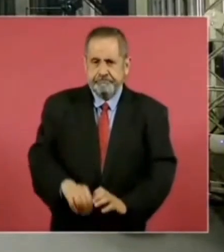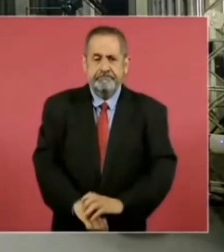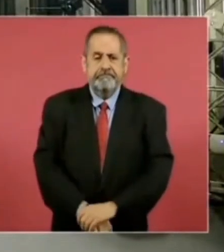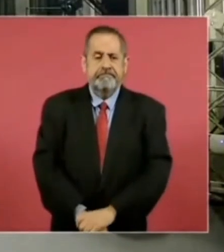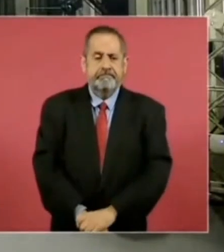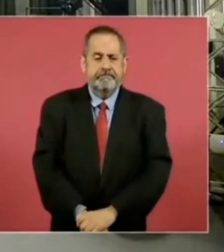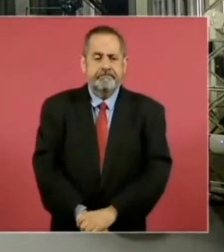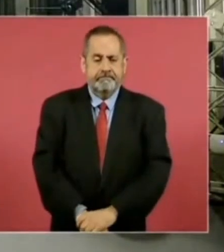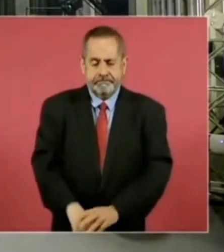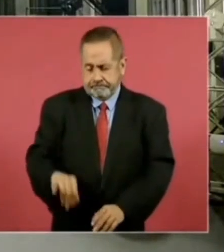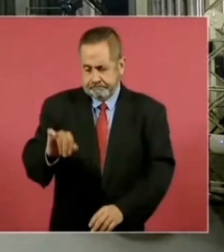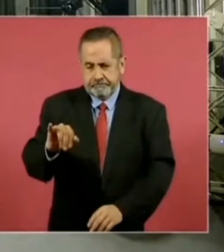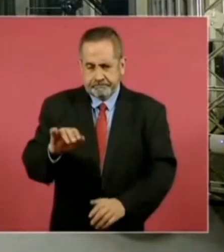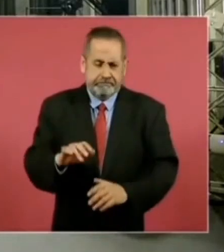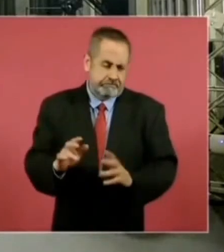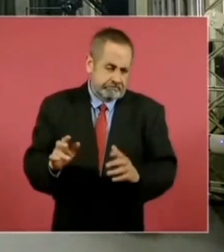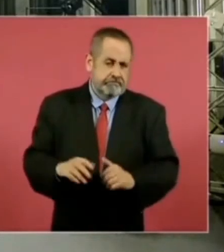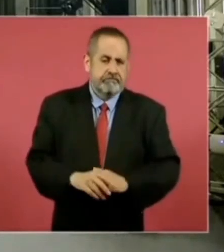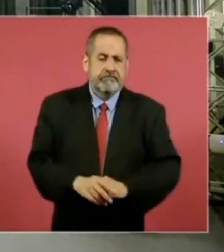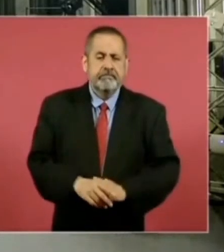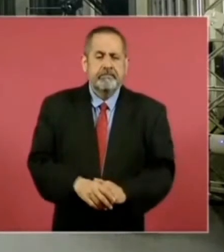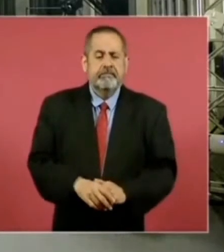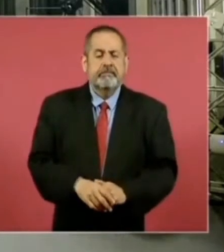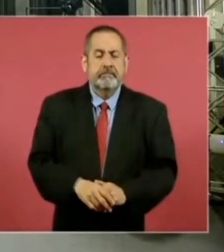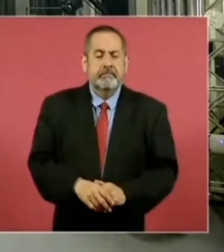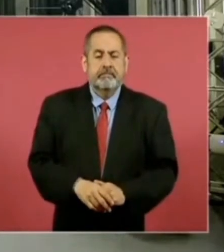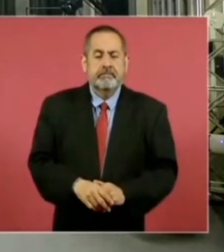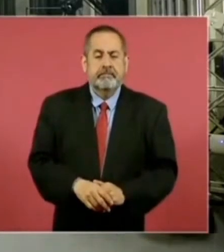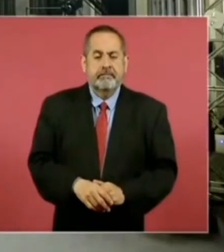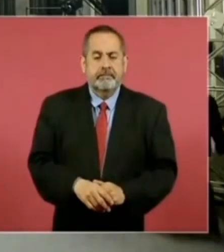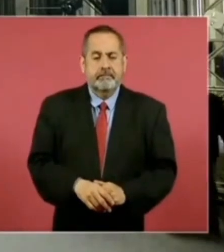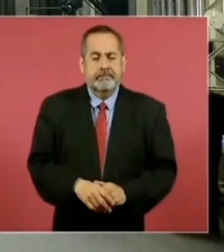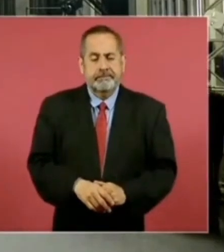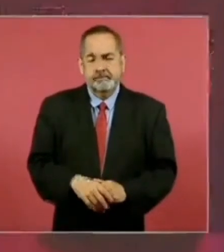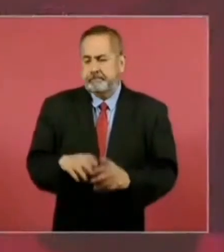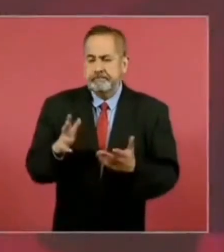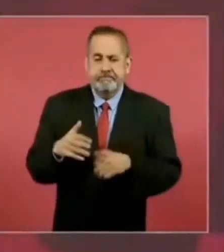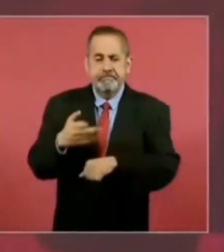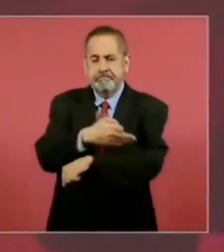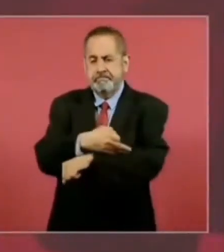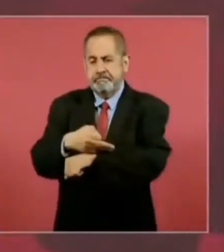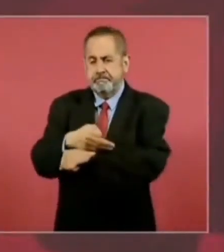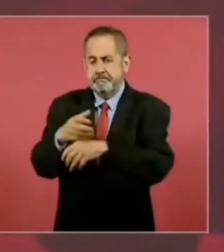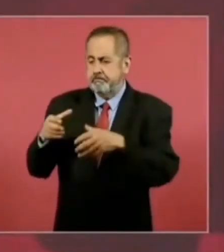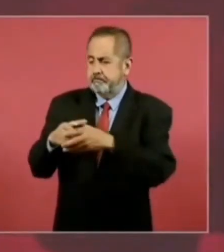4 jóvenes? Sí. No, pues los familiares están